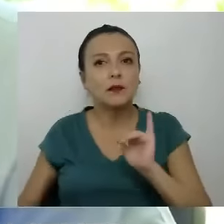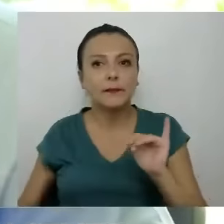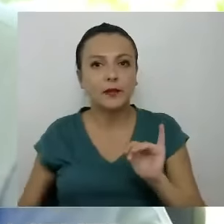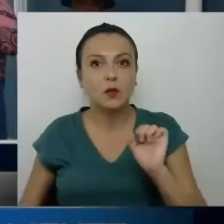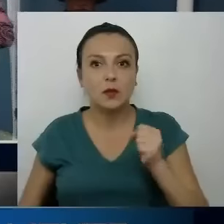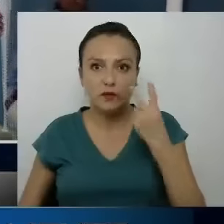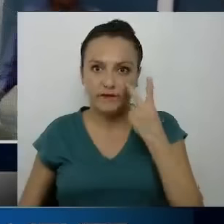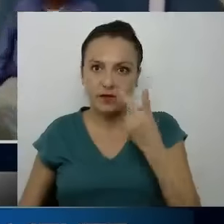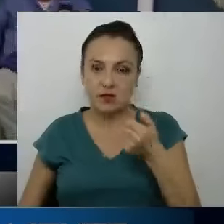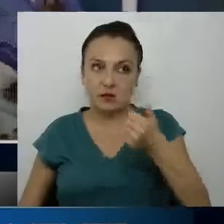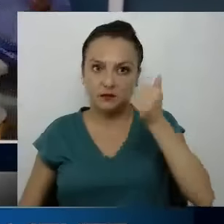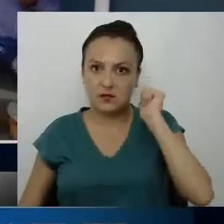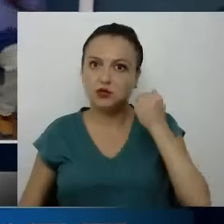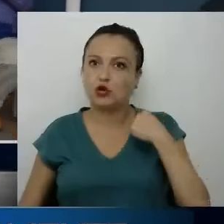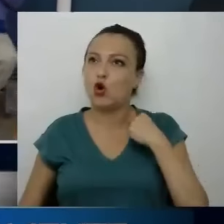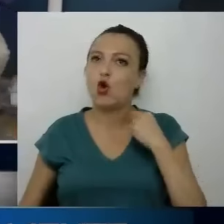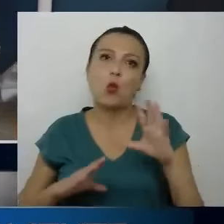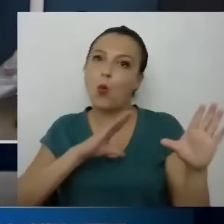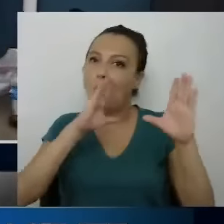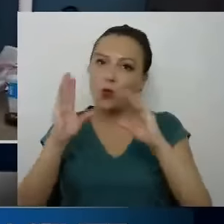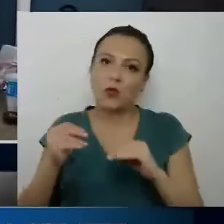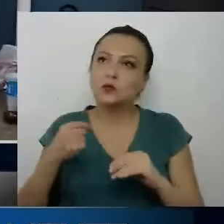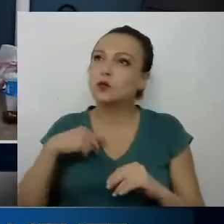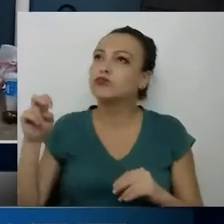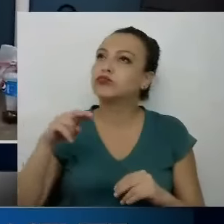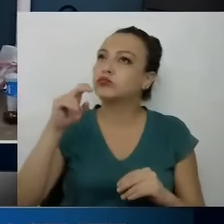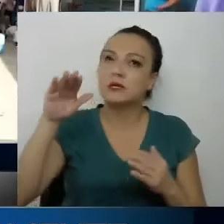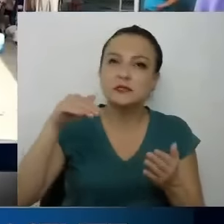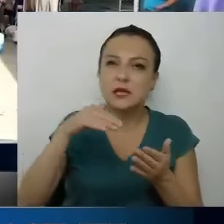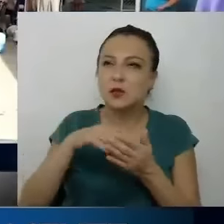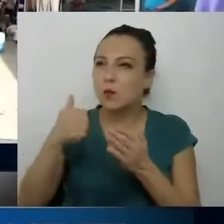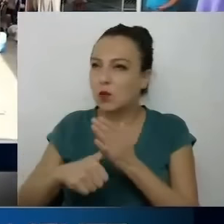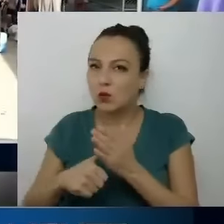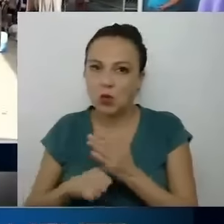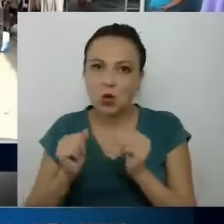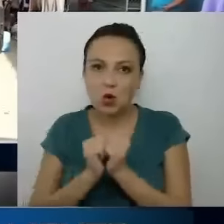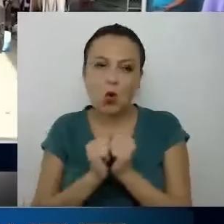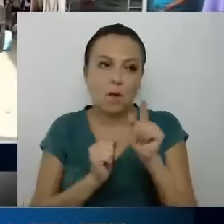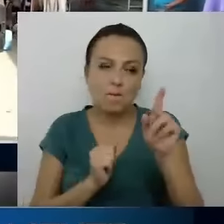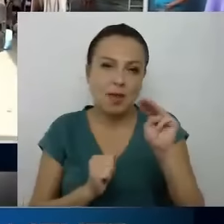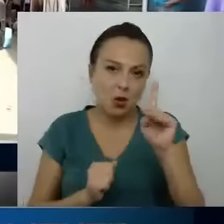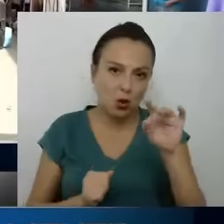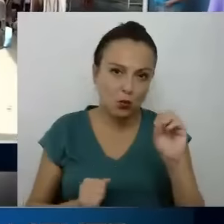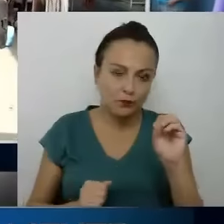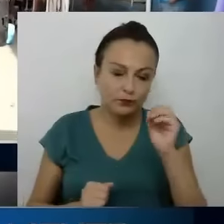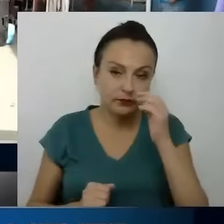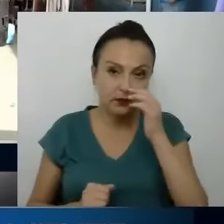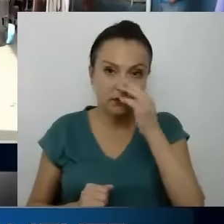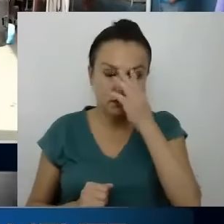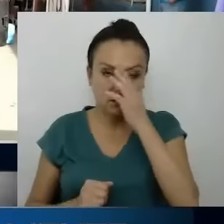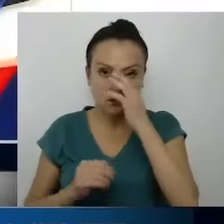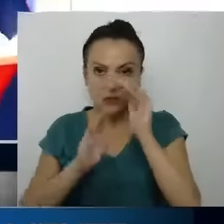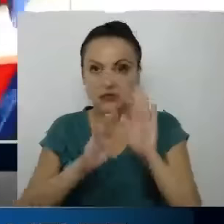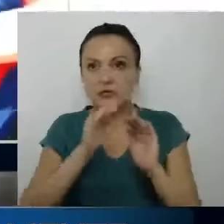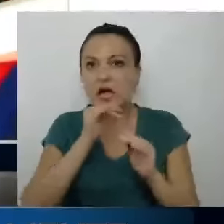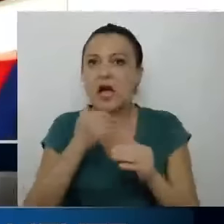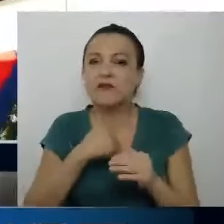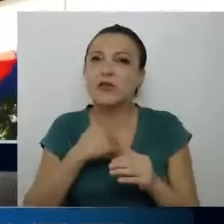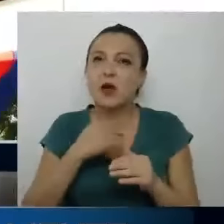ver el día de ayer, yo anduve todo el día recorriendo centros de votación con Mario, y pues había